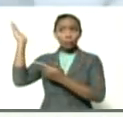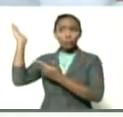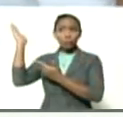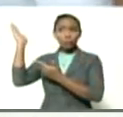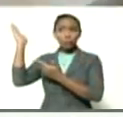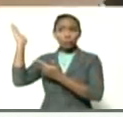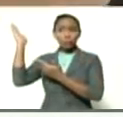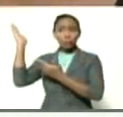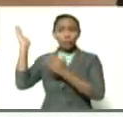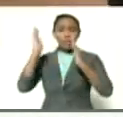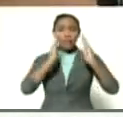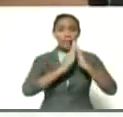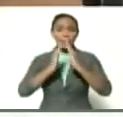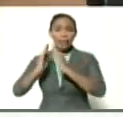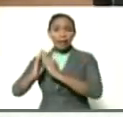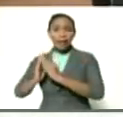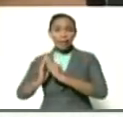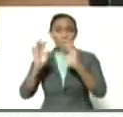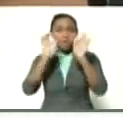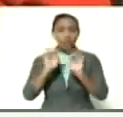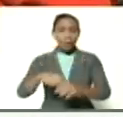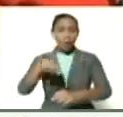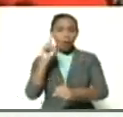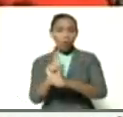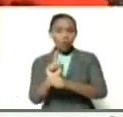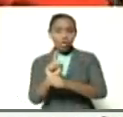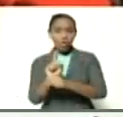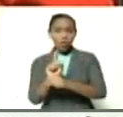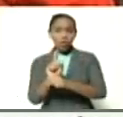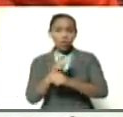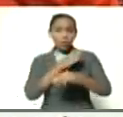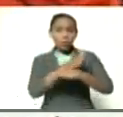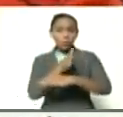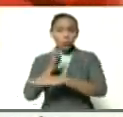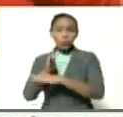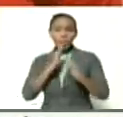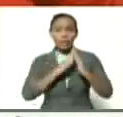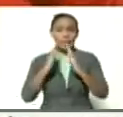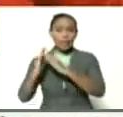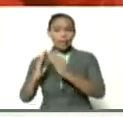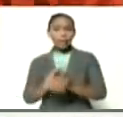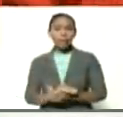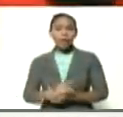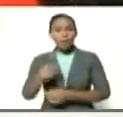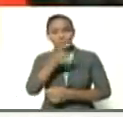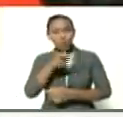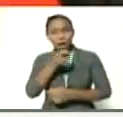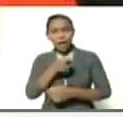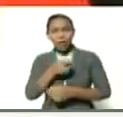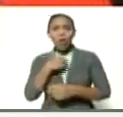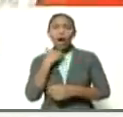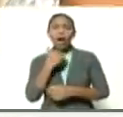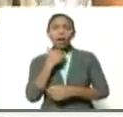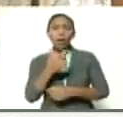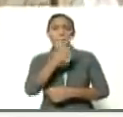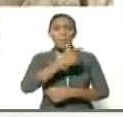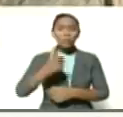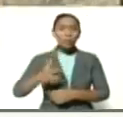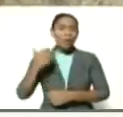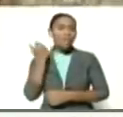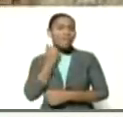bueno, casa por casa, un método único en el mundo, casa por casa, buscando justamente a los